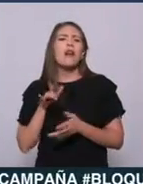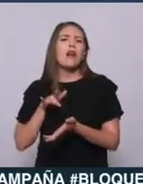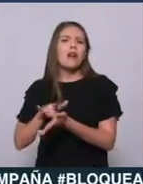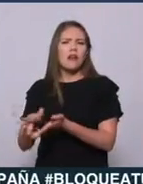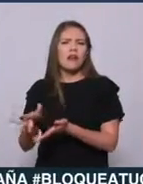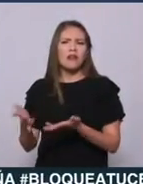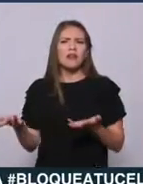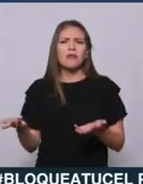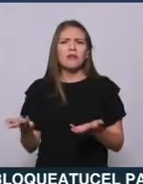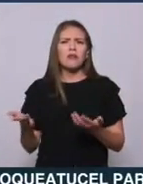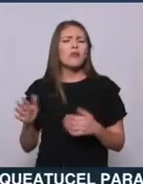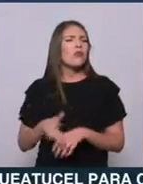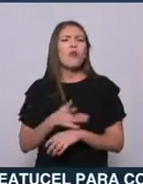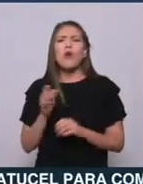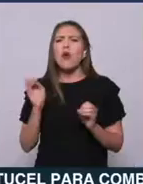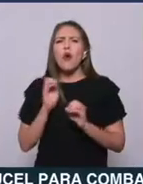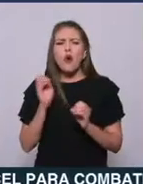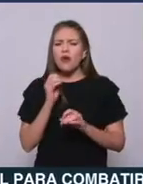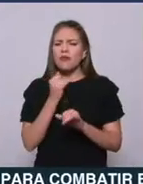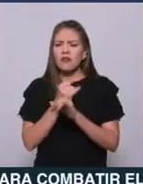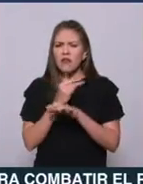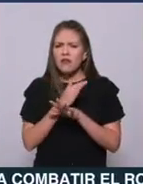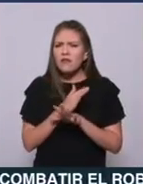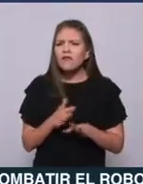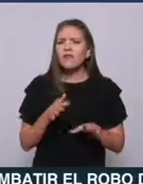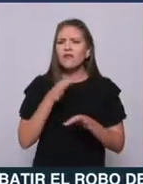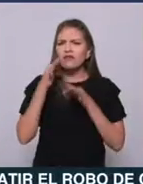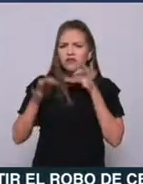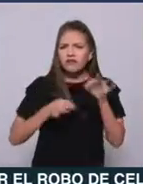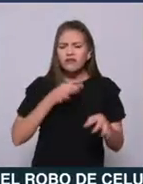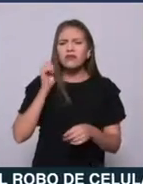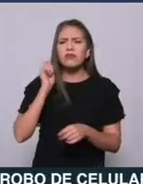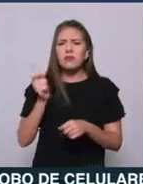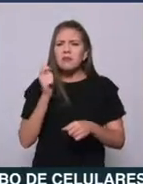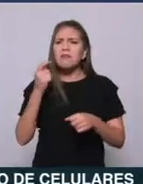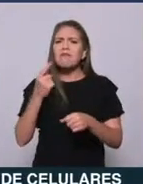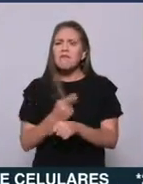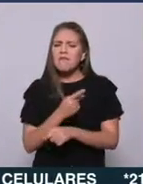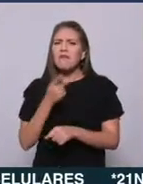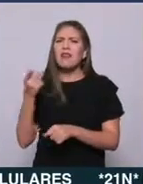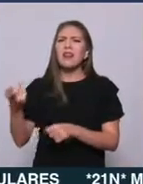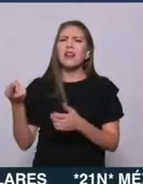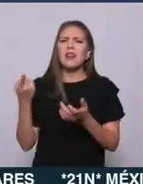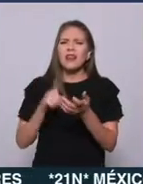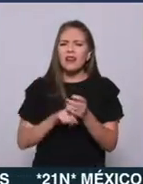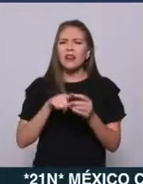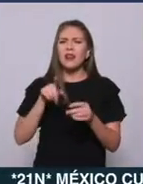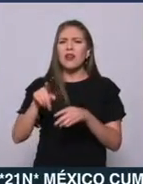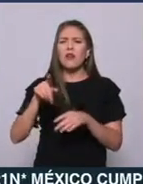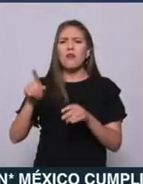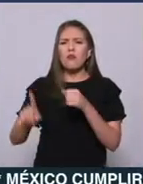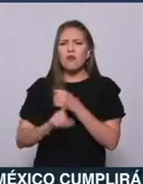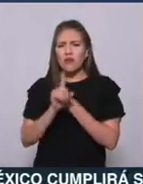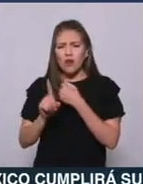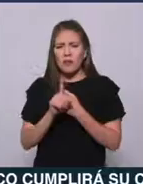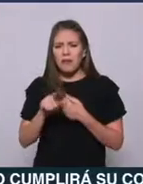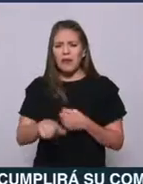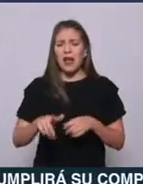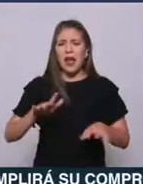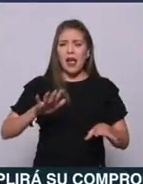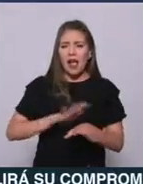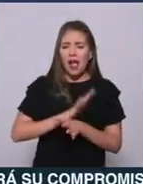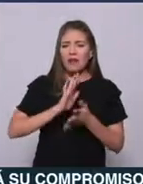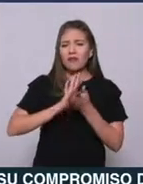de informar con precisión sobre las condiciones y las características de esta transformación y de los